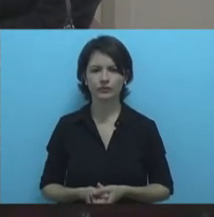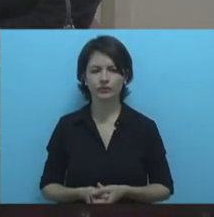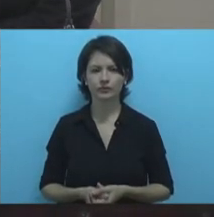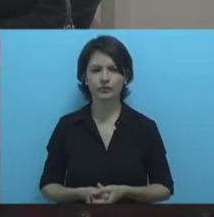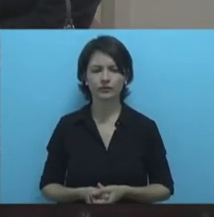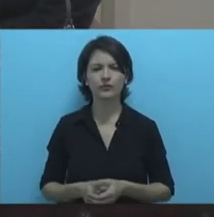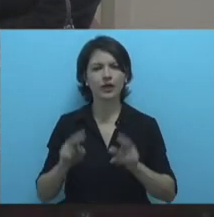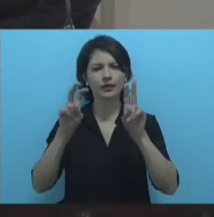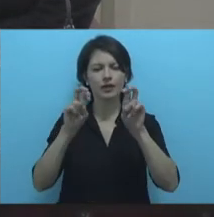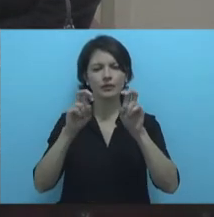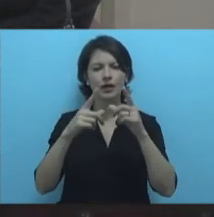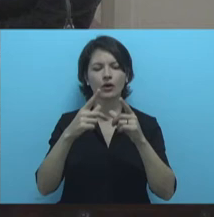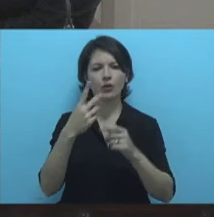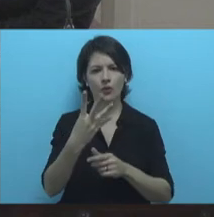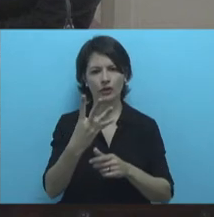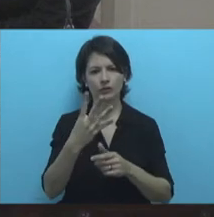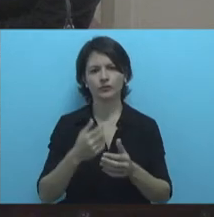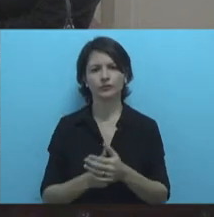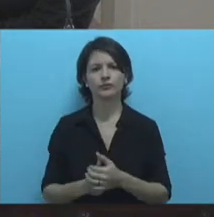asunto número 4